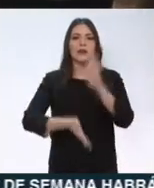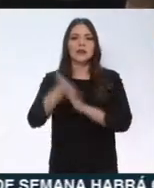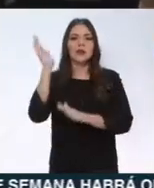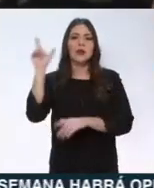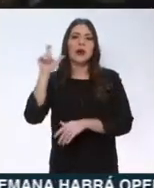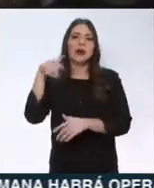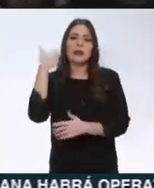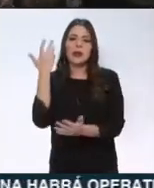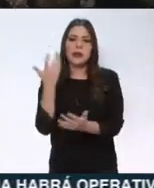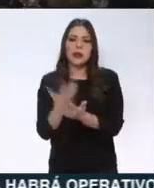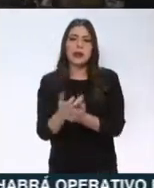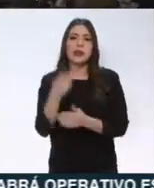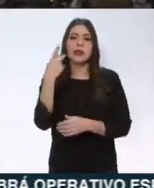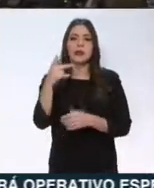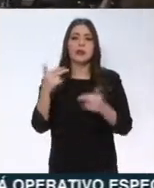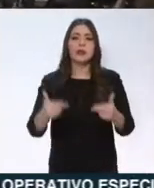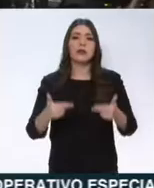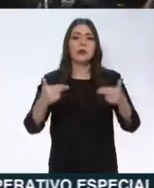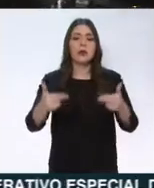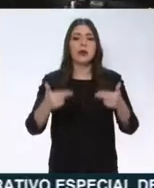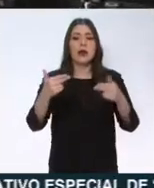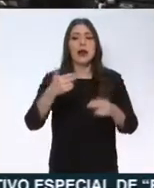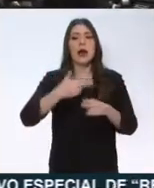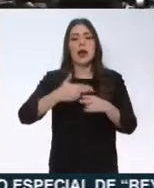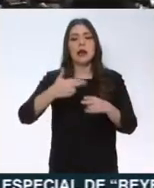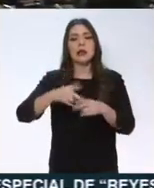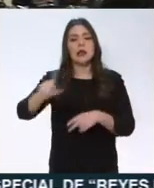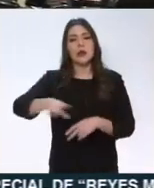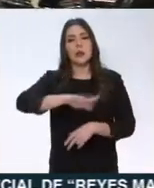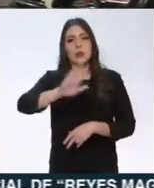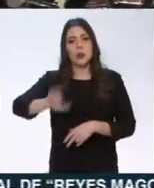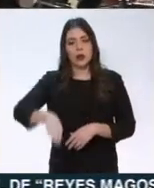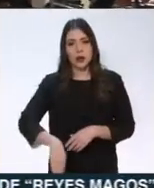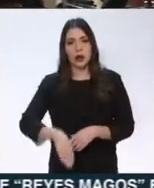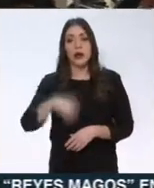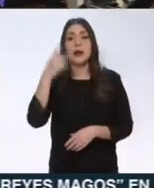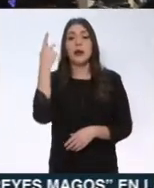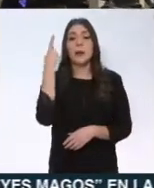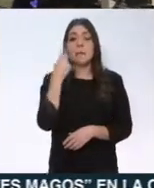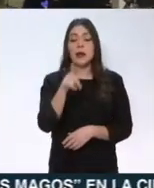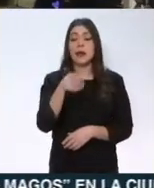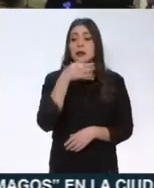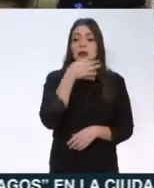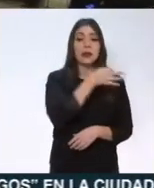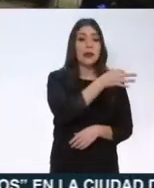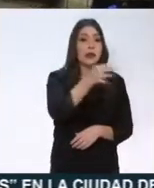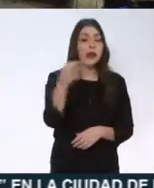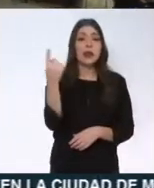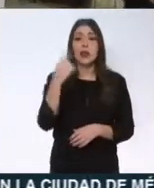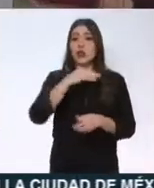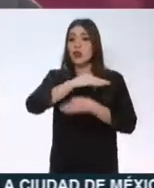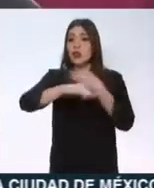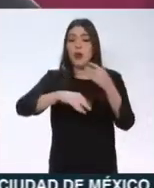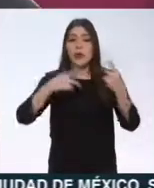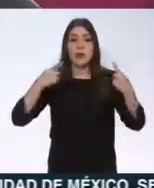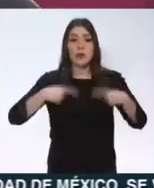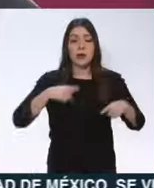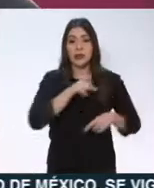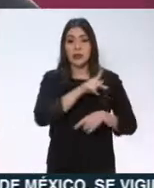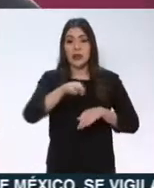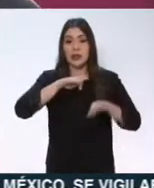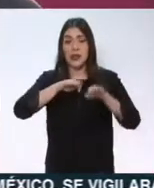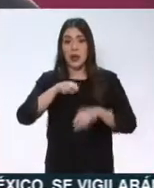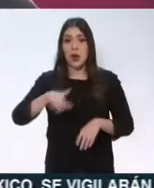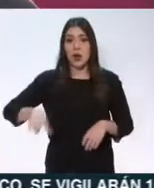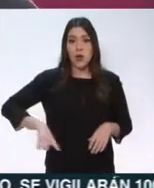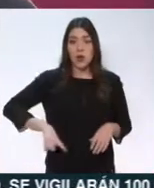el derecho de usufructo hasta que muera. El mandatario federal aseguró que sin excepción alguna los funcionarios de su gobierno tendrán que